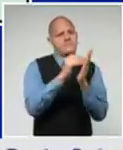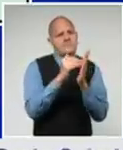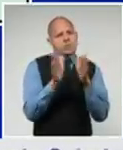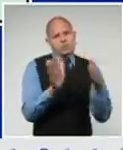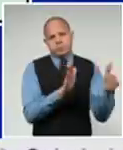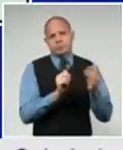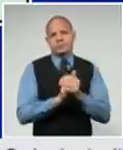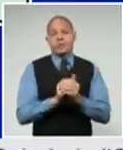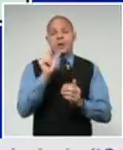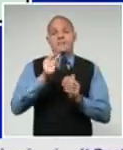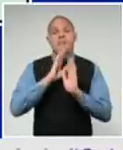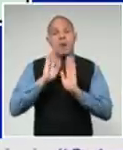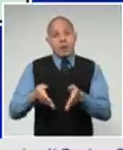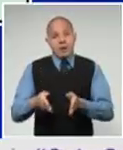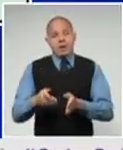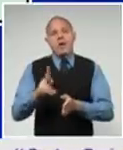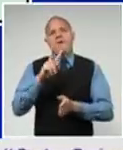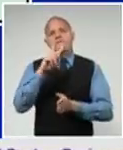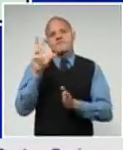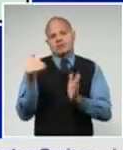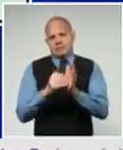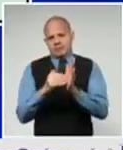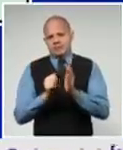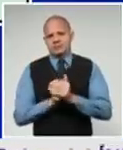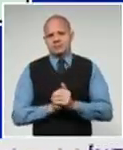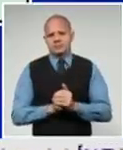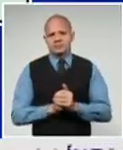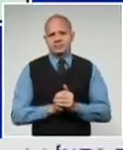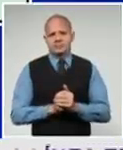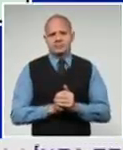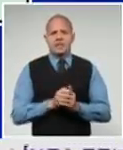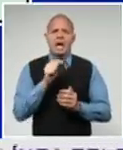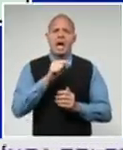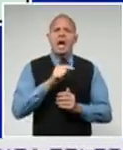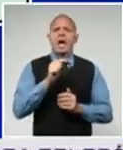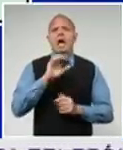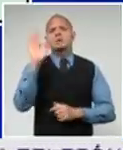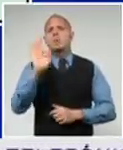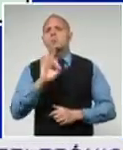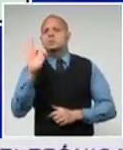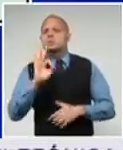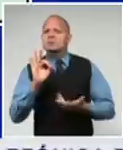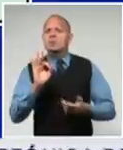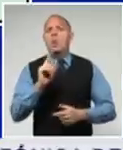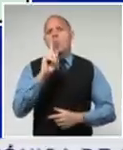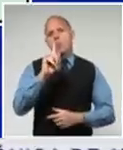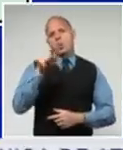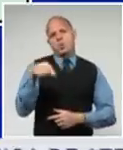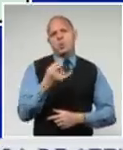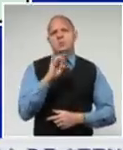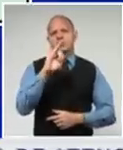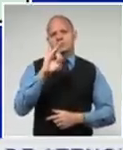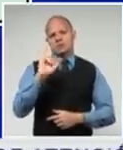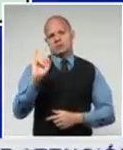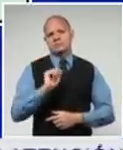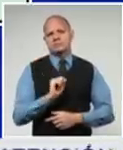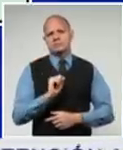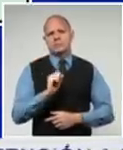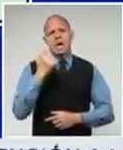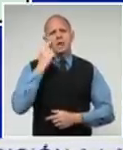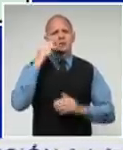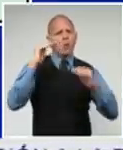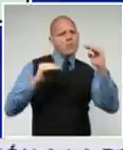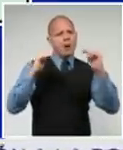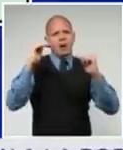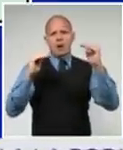20.545, con una letalidad de 1,76, que realmente es baja en comparación con